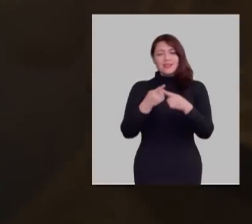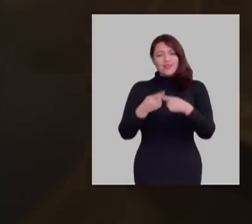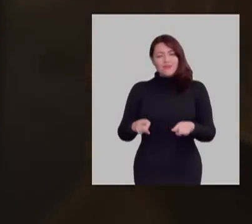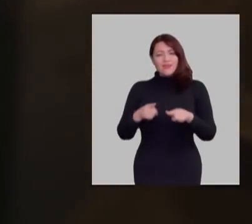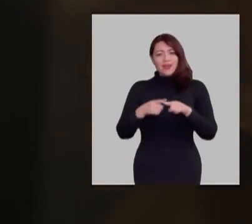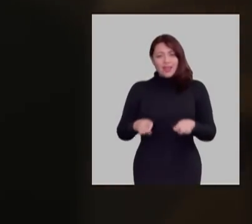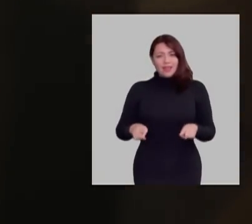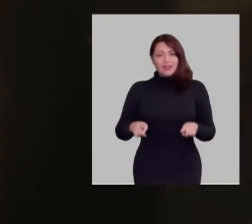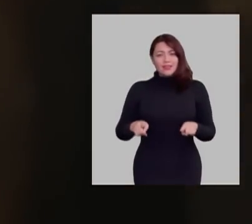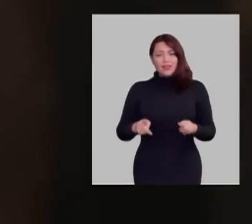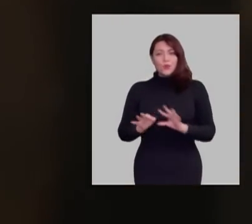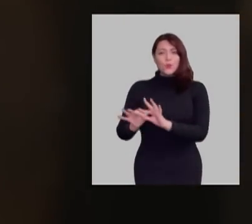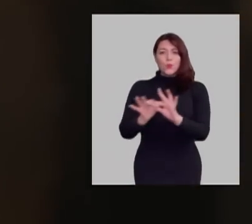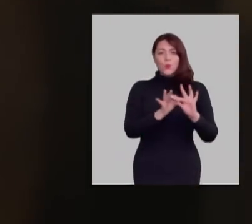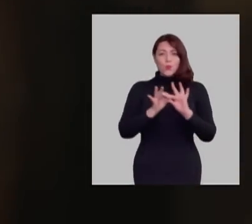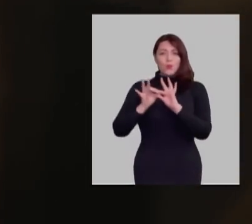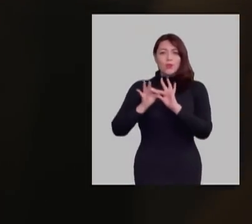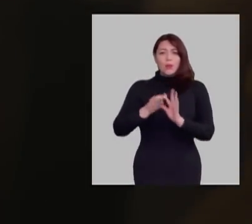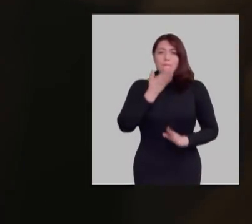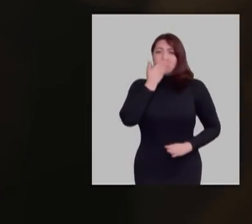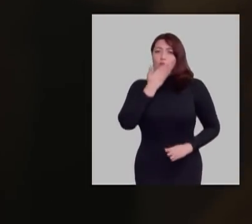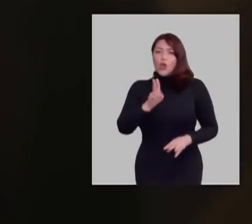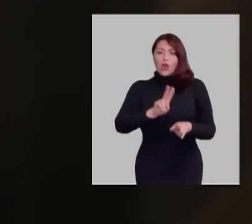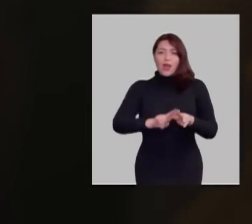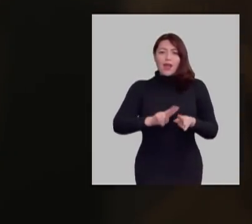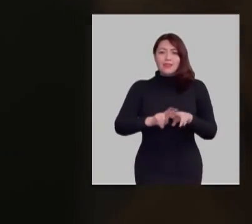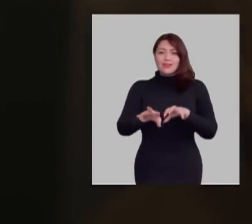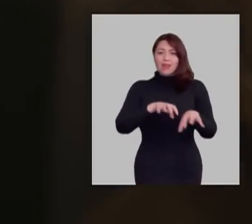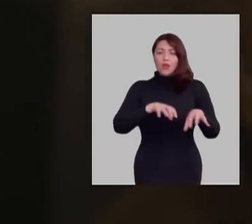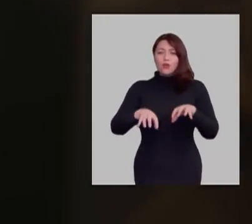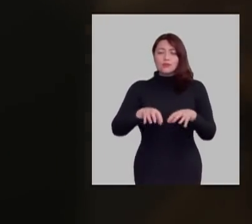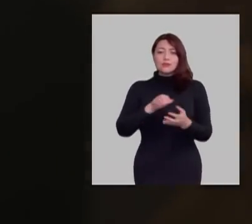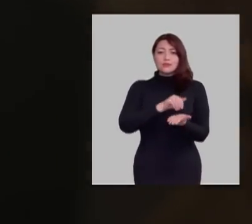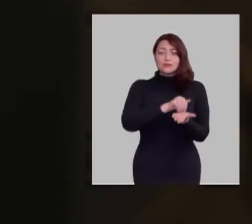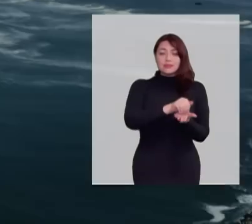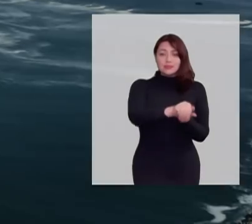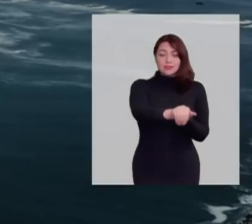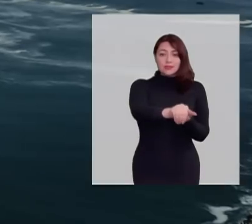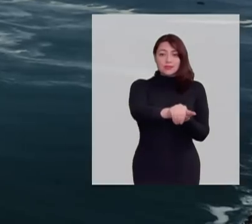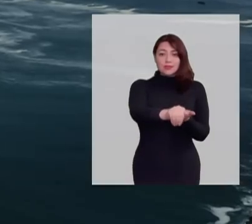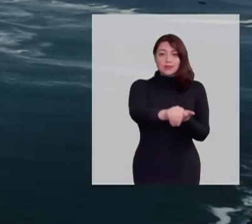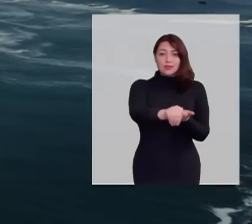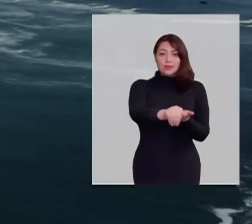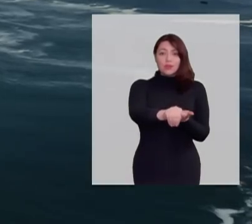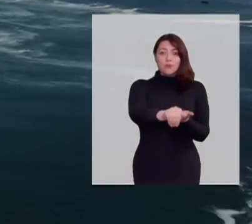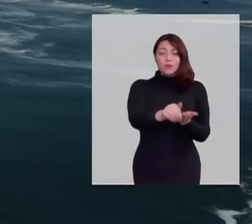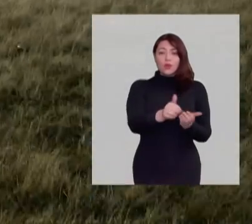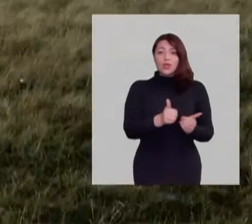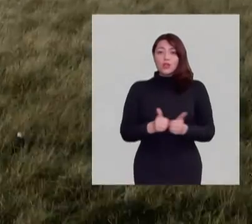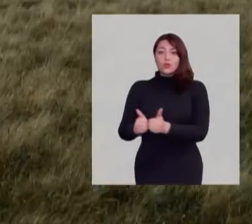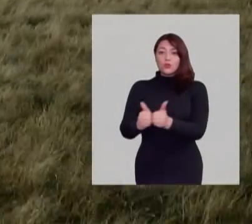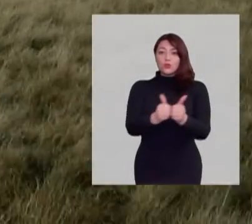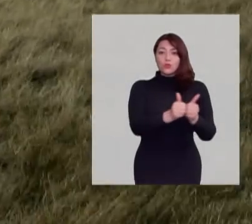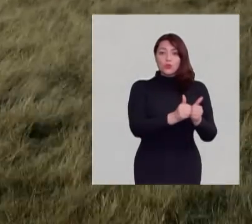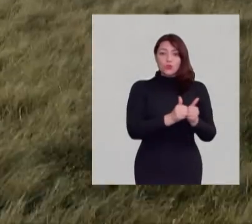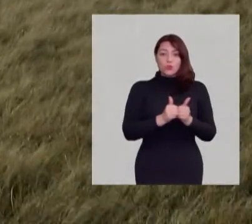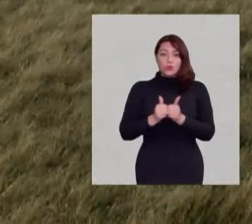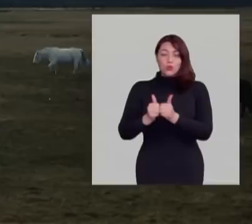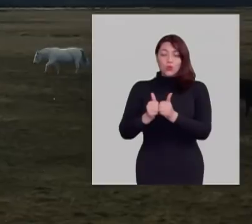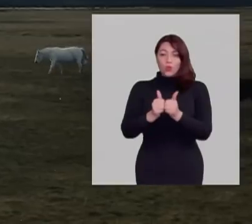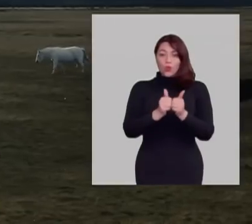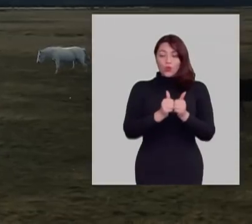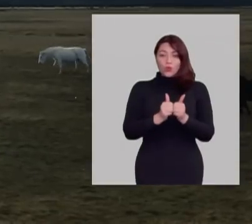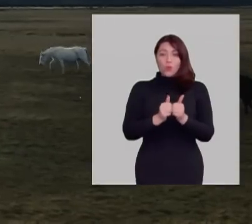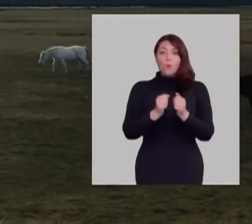Somos diversos y distintos, pero cuando estamos unidos es cuando mejor nos salen las cosas. Rechacemos, porque solo